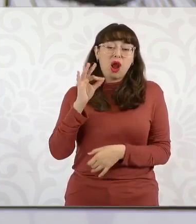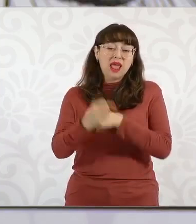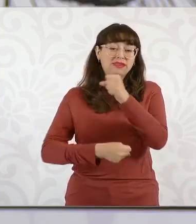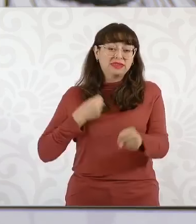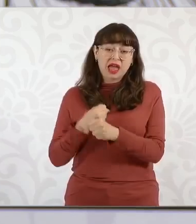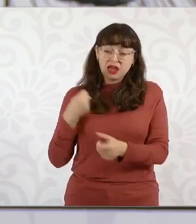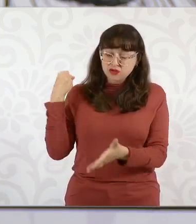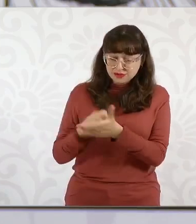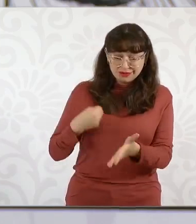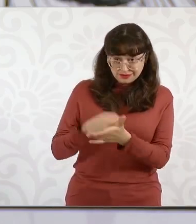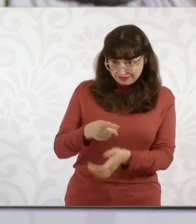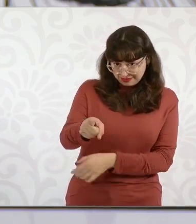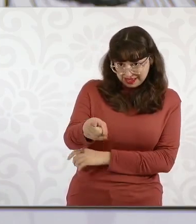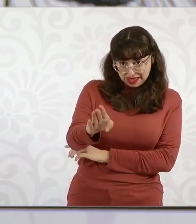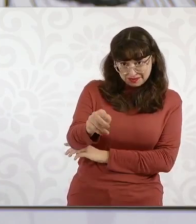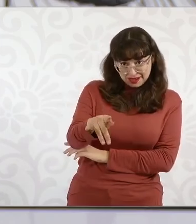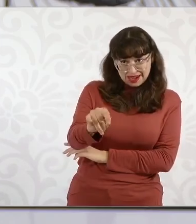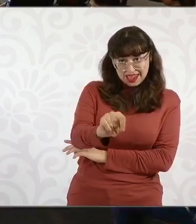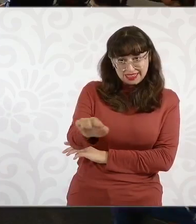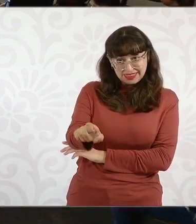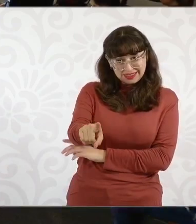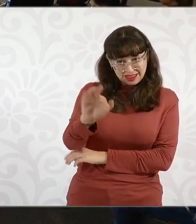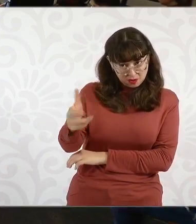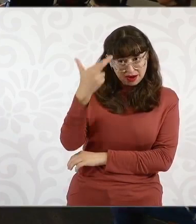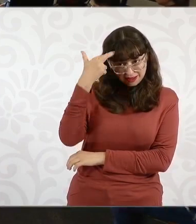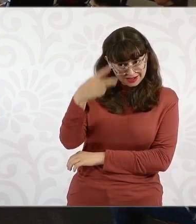Aquí está Benet, que estaba en la Facultad de Ciencias conmigo.